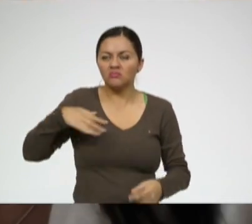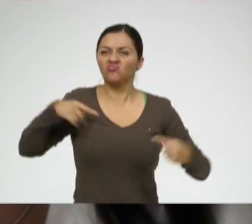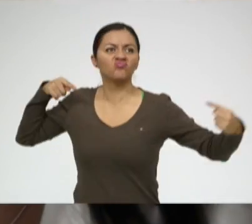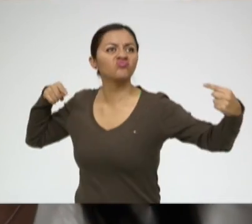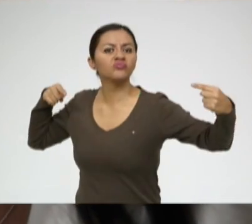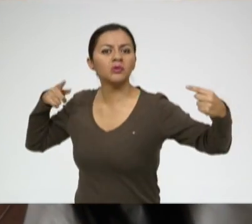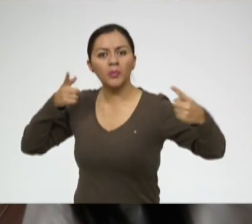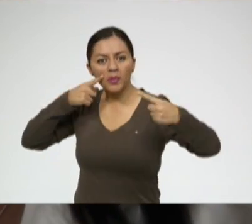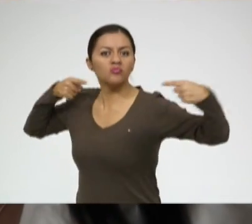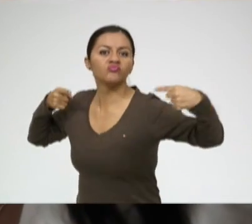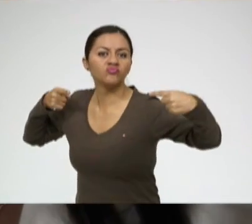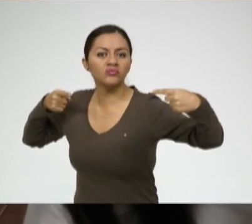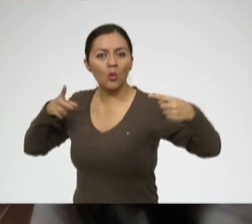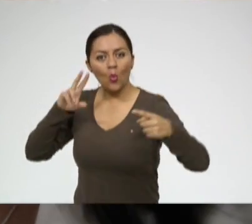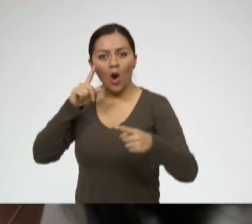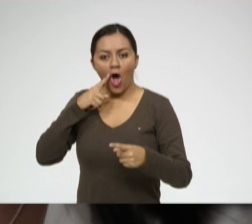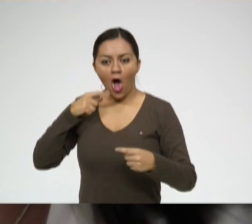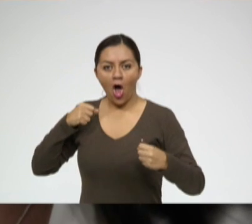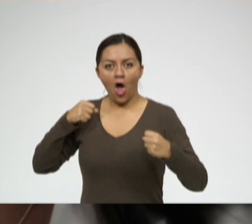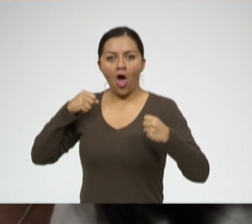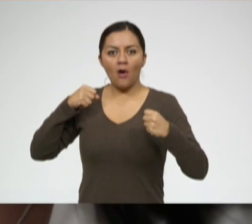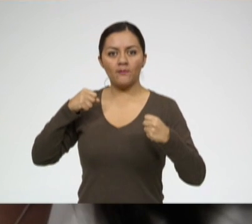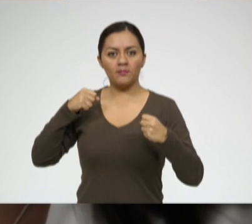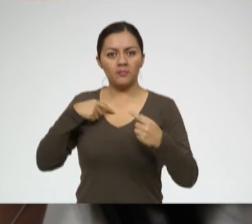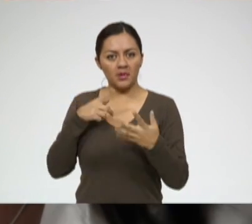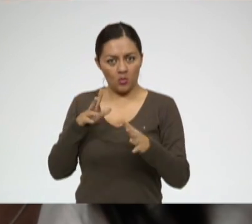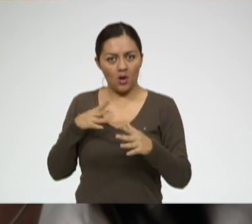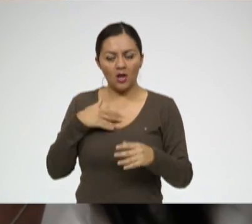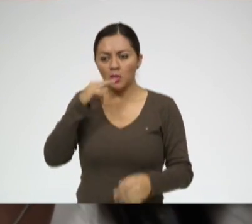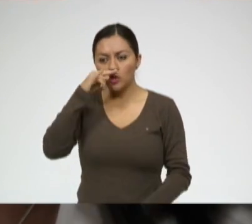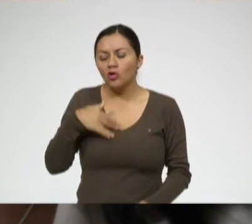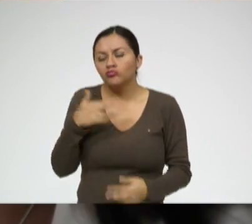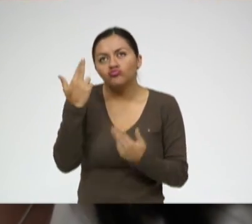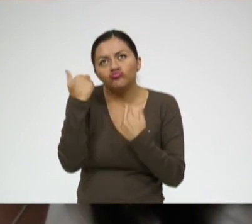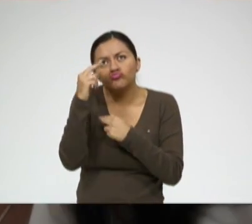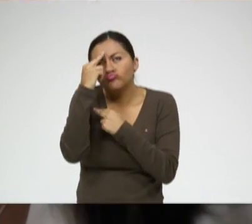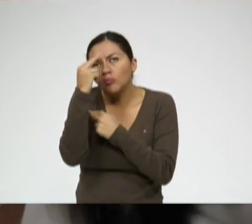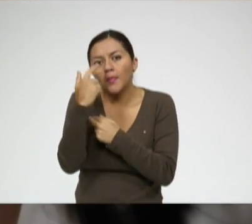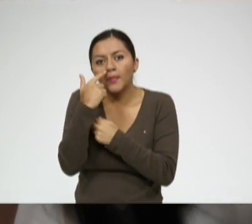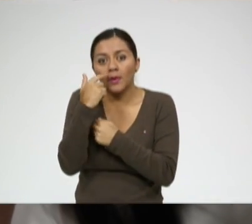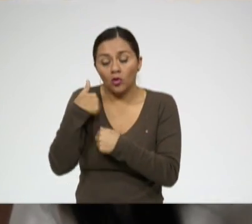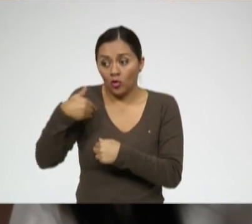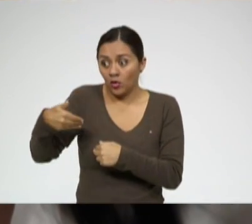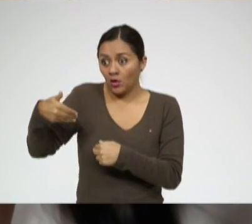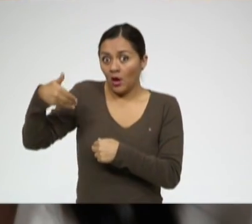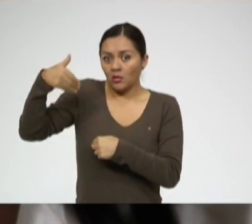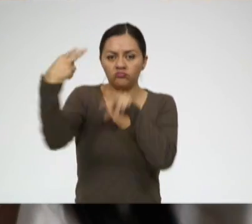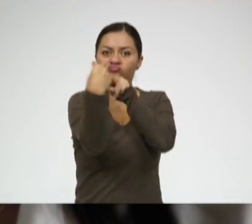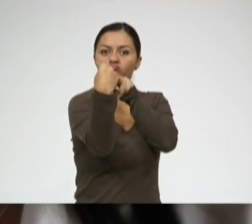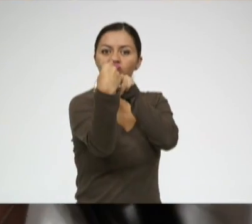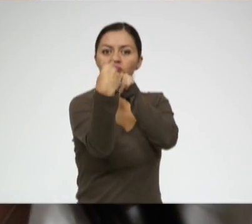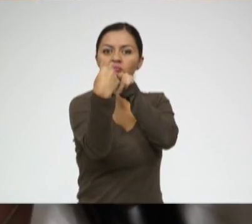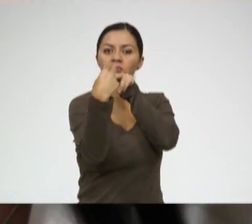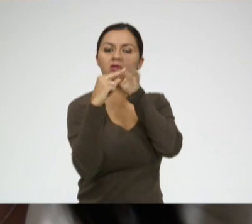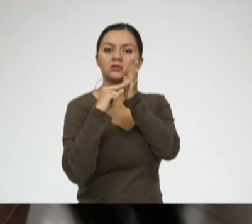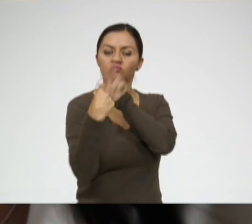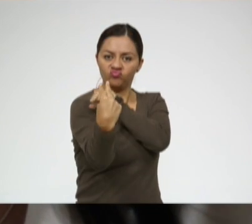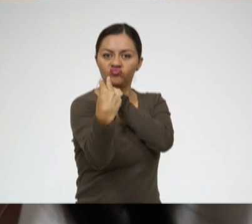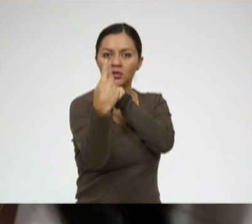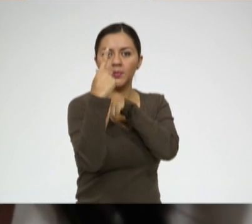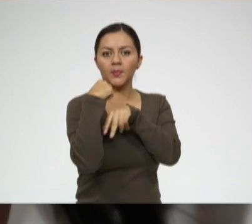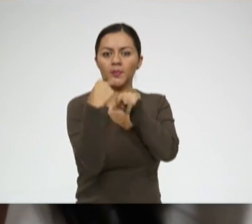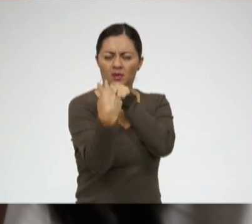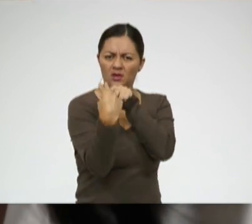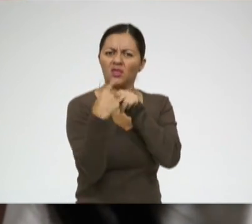confronta al padre. Se le cuadra, como dicen algunos papitos, ¿no? Se me cuadró, ¿sí? Es decir, que ya quiere desafiar